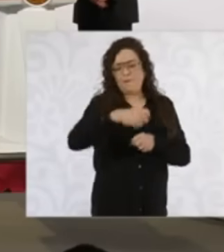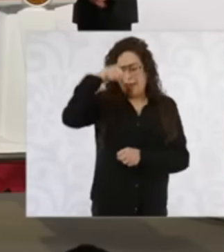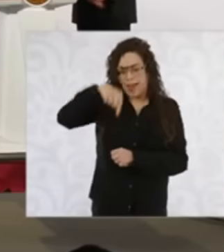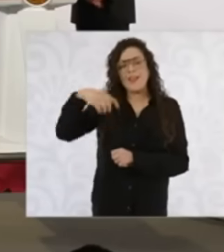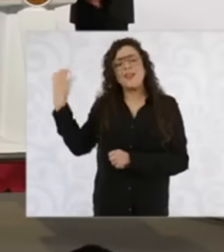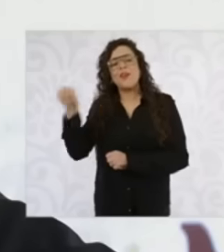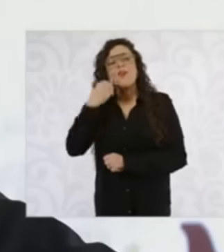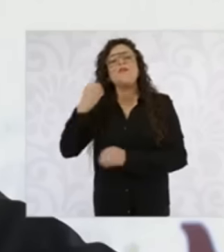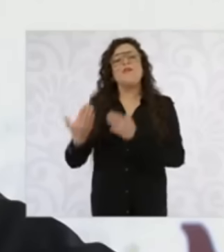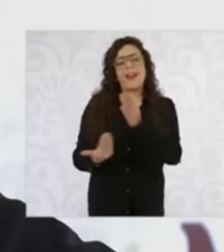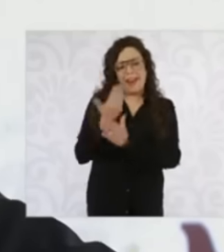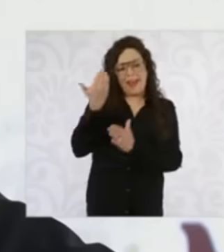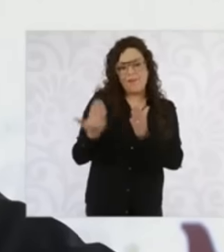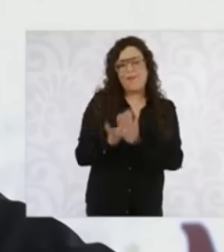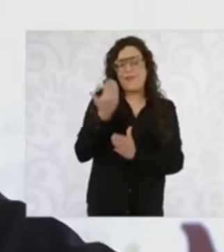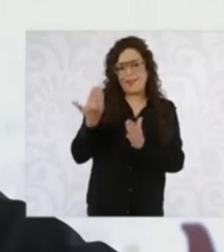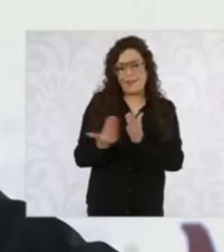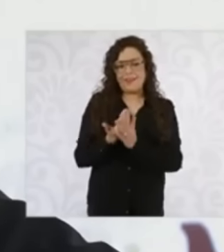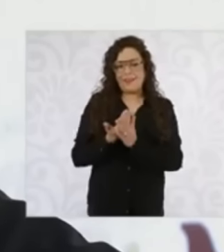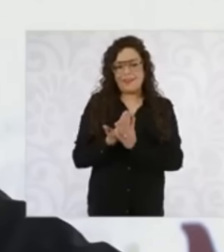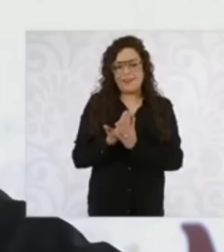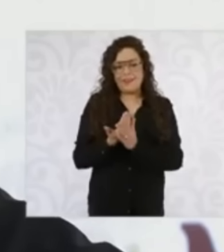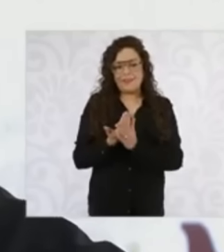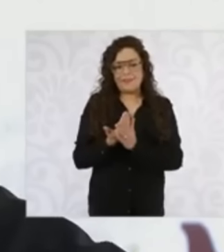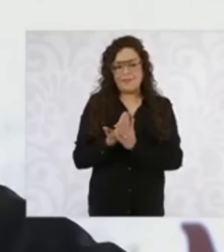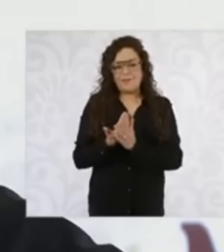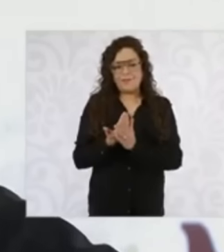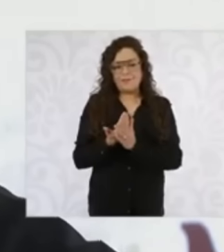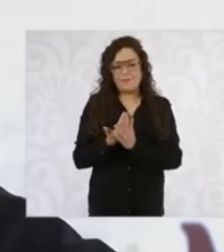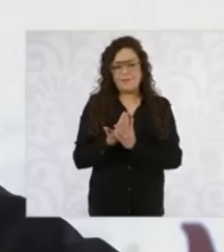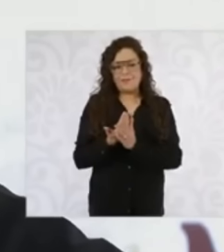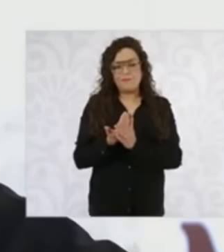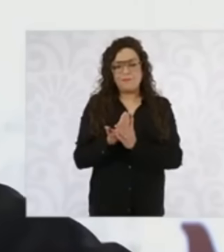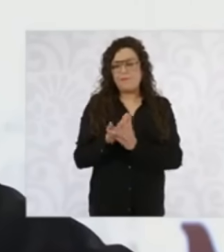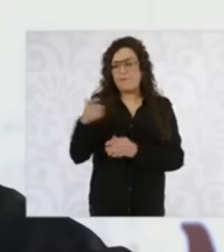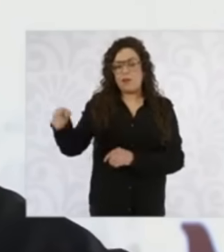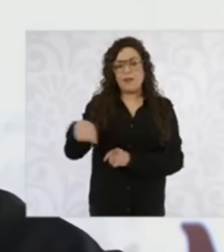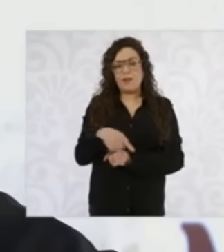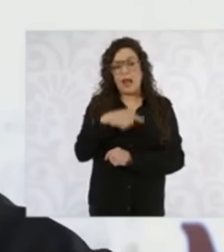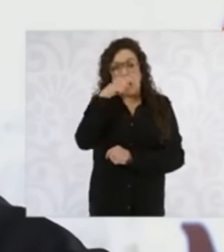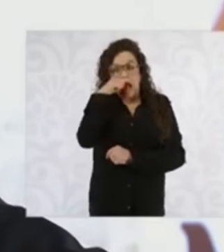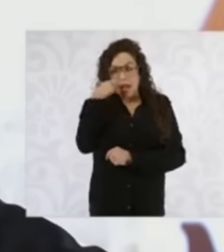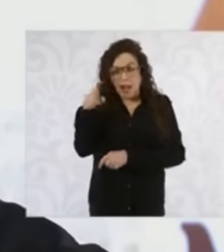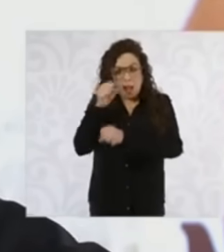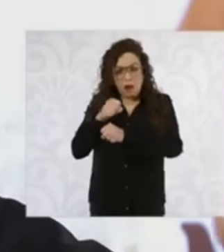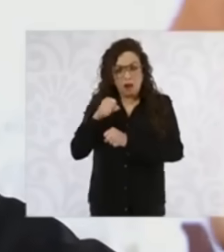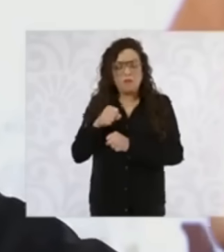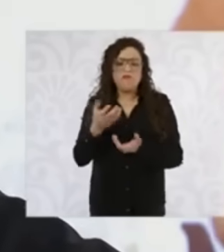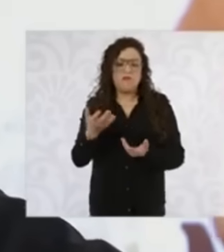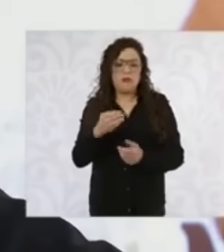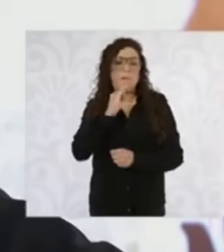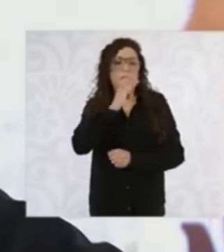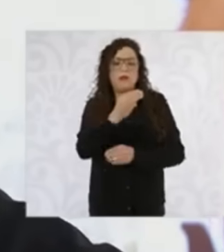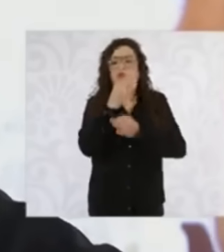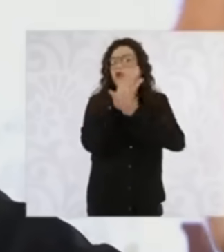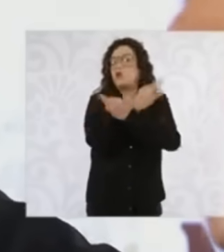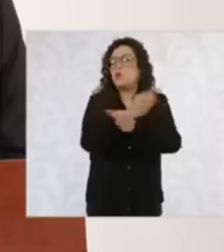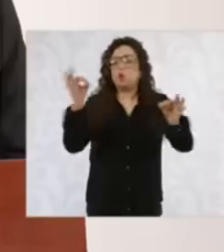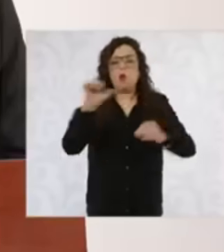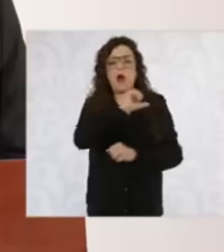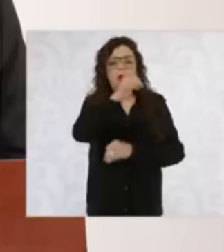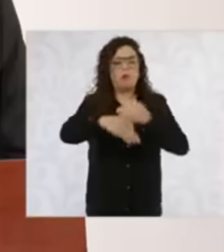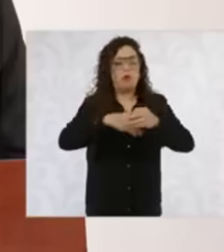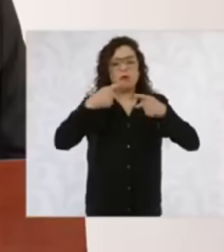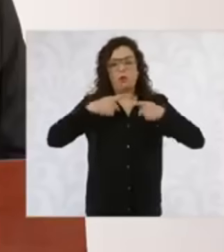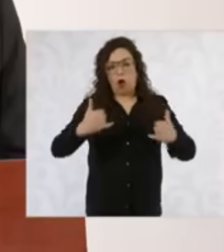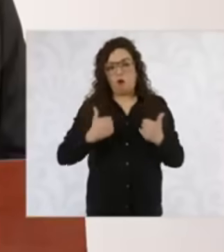550 mil millones de pesos, es un presupuesto muy importante para trenes, carreteras, agua.